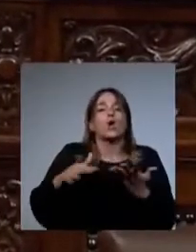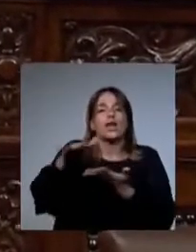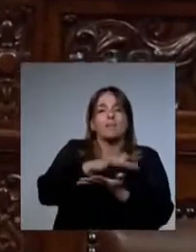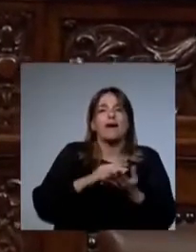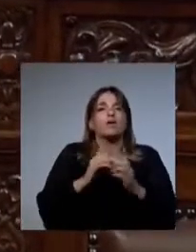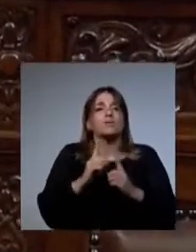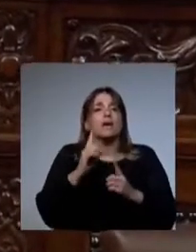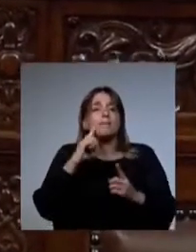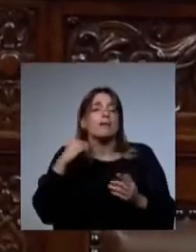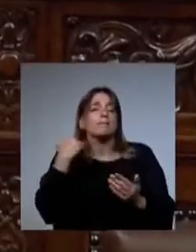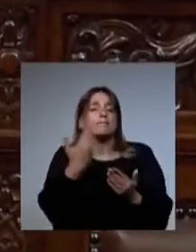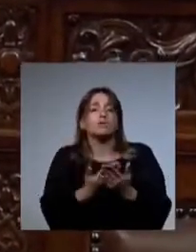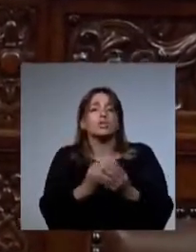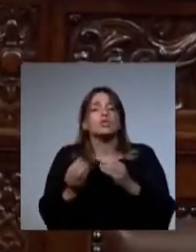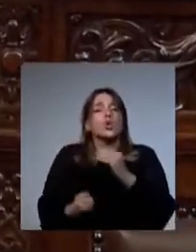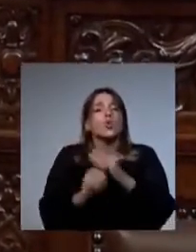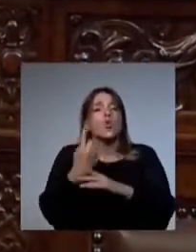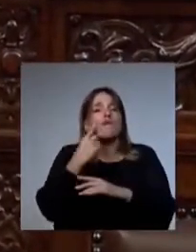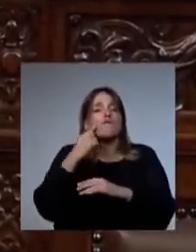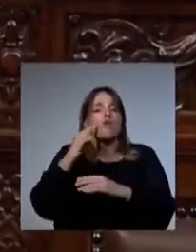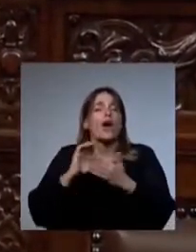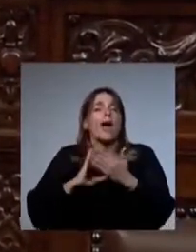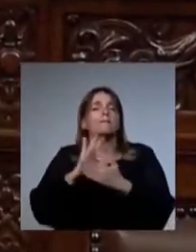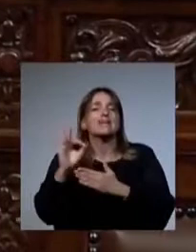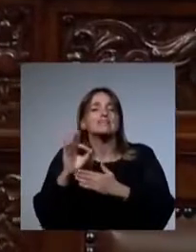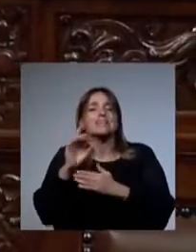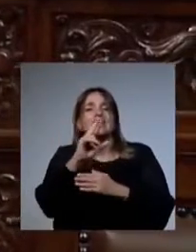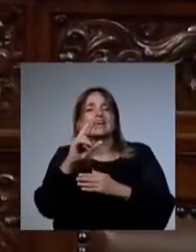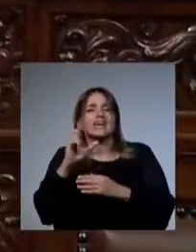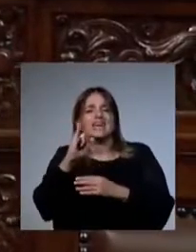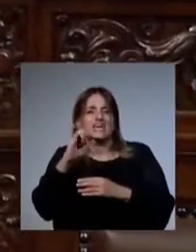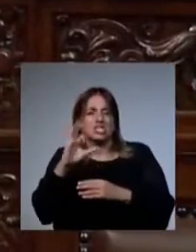proyecto ejecutivo para el nuevo amanecer Los Reyes.